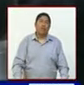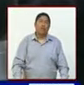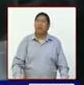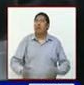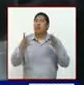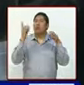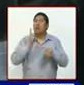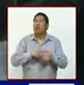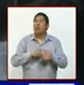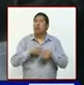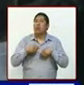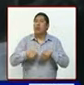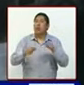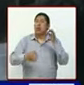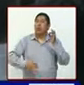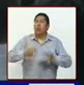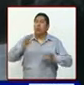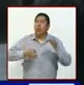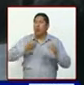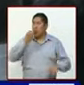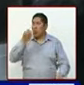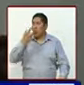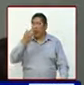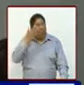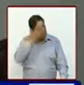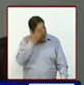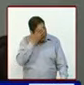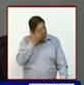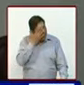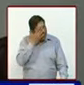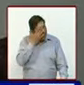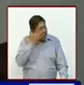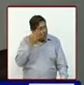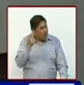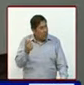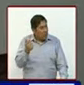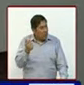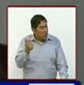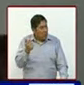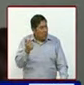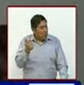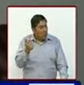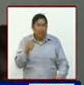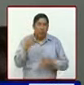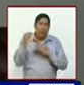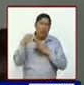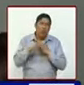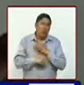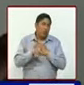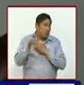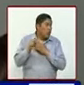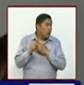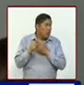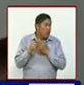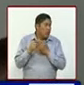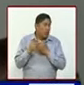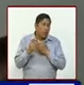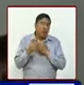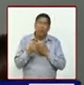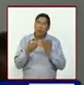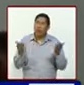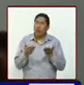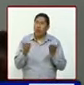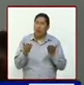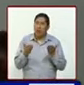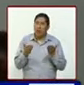¿Cuánto tiempo debería durar este juicio oral? Debería ser relativamente rápido, no es un caso muy complejo. Donde